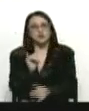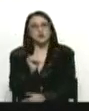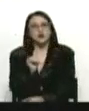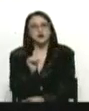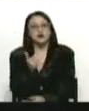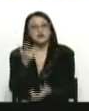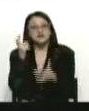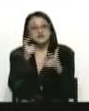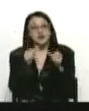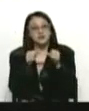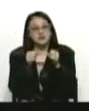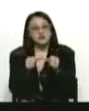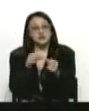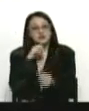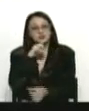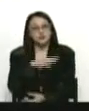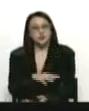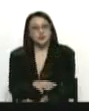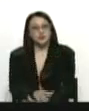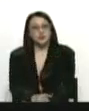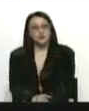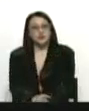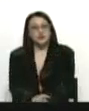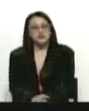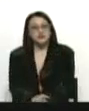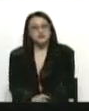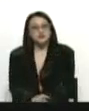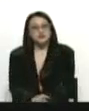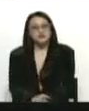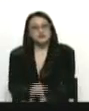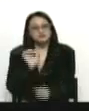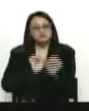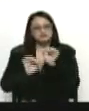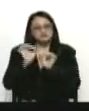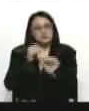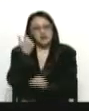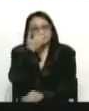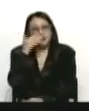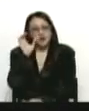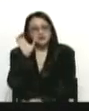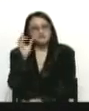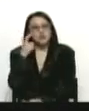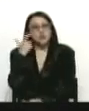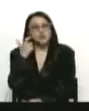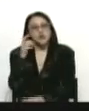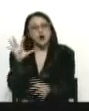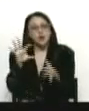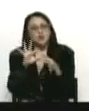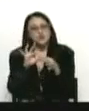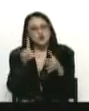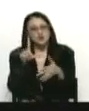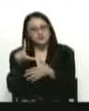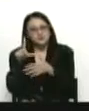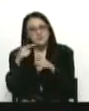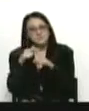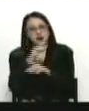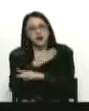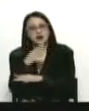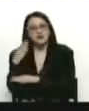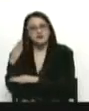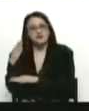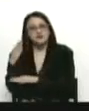dejó un legado para enfrentar al imperialismo, para buscar la unión de América Latina y el Caribe, dejó